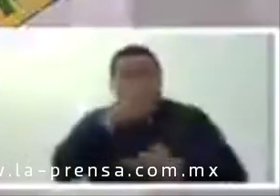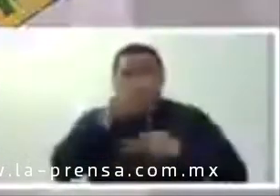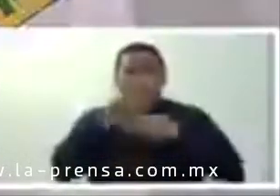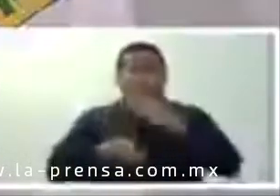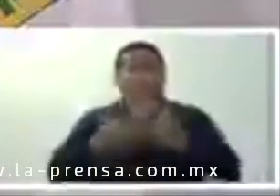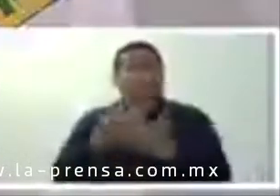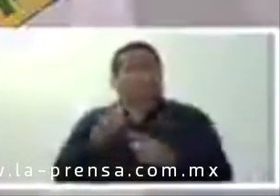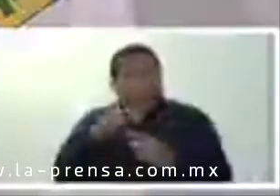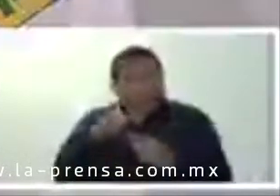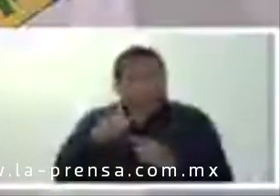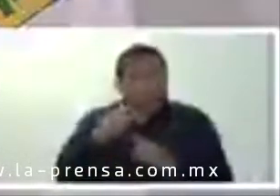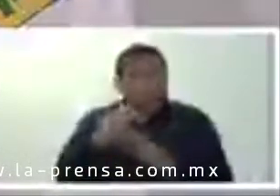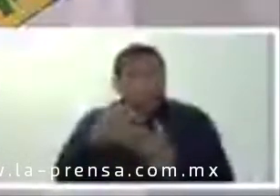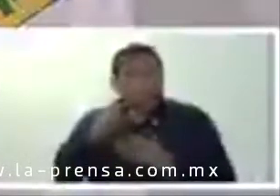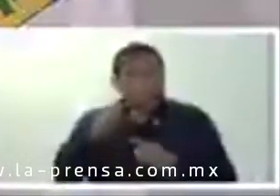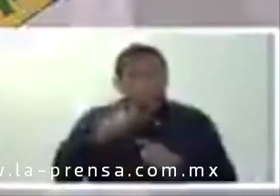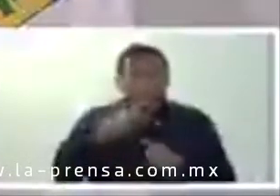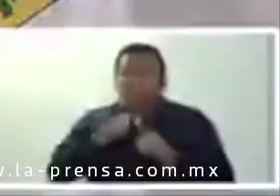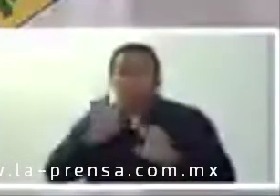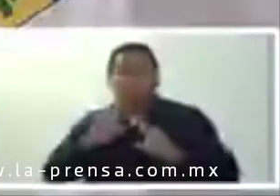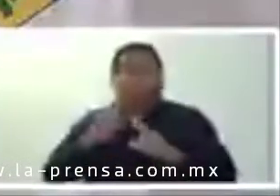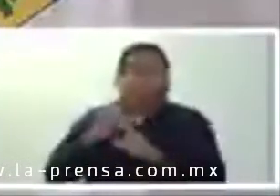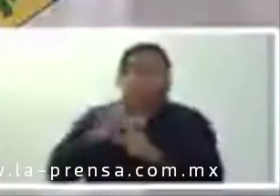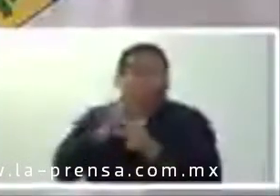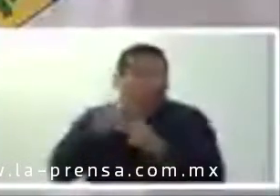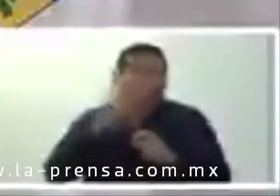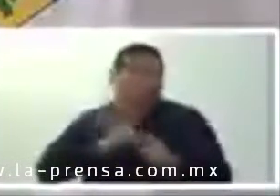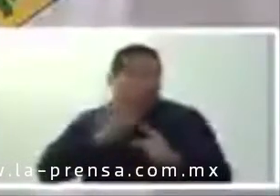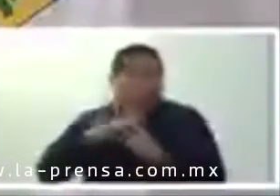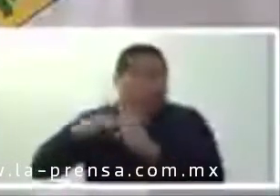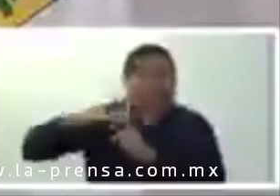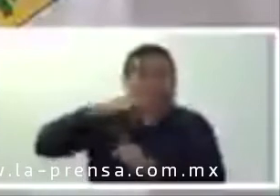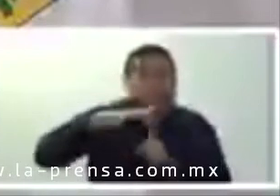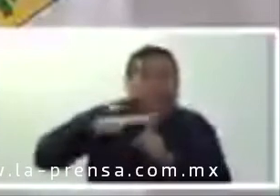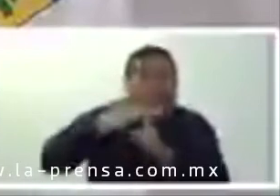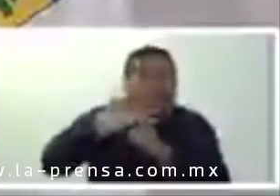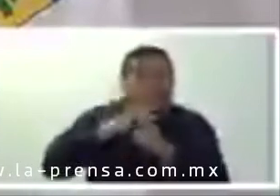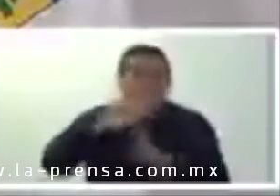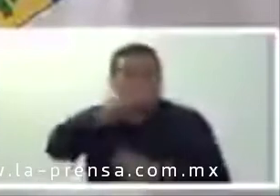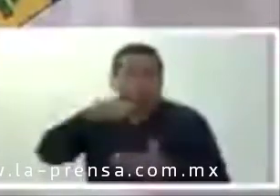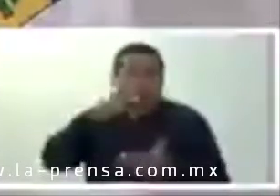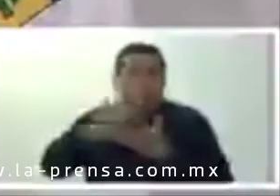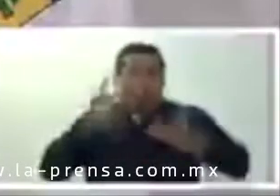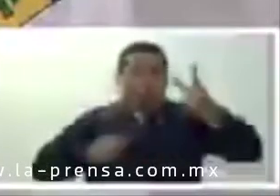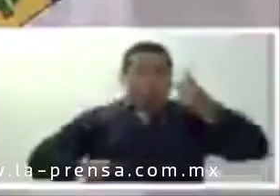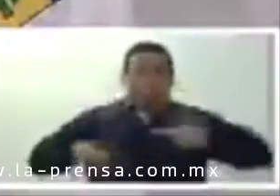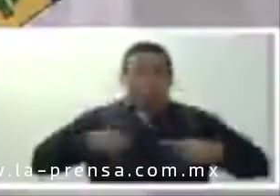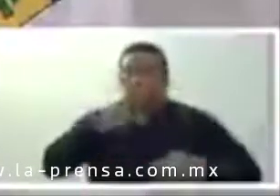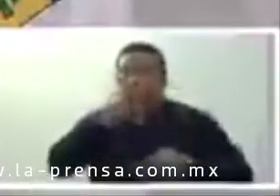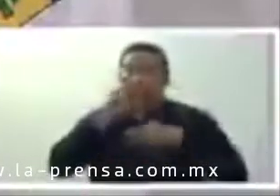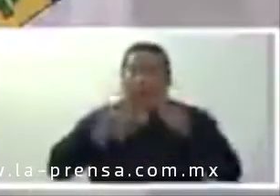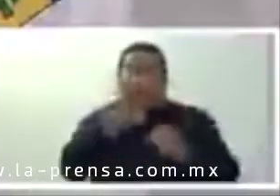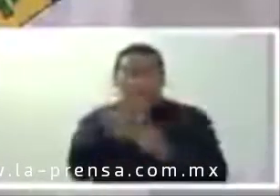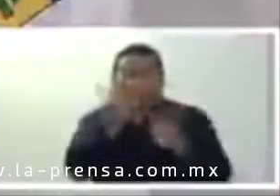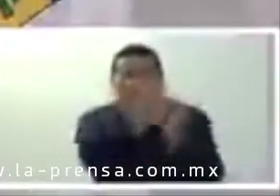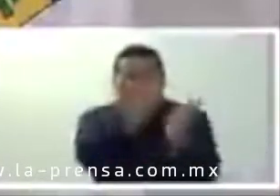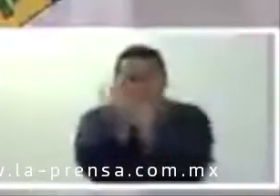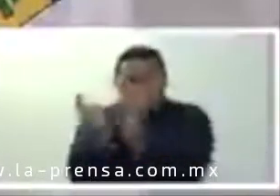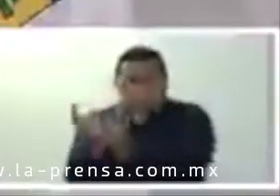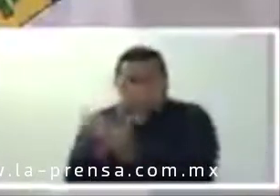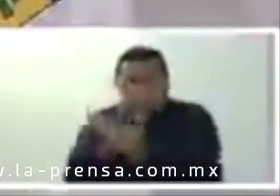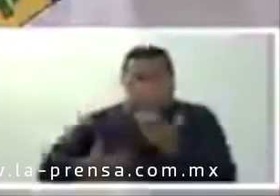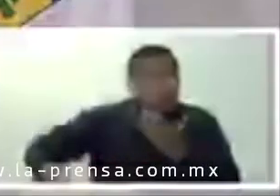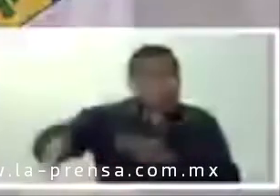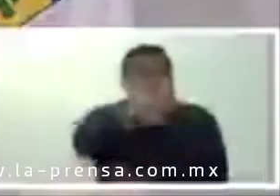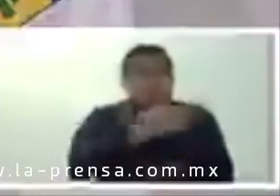sanciones para los actos de acoso a mujeres en espacios públicos e invito a las agrupaciones y colectivos